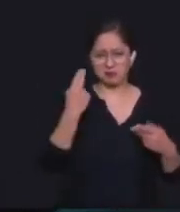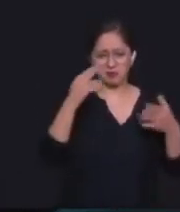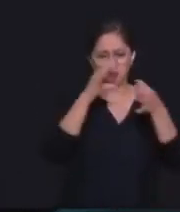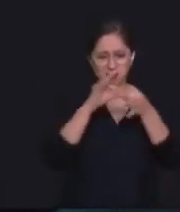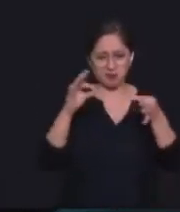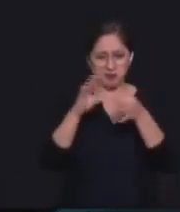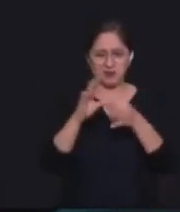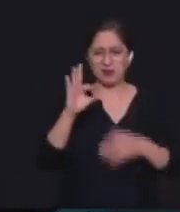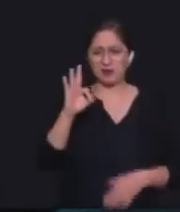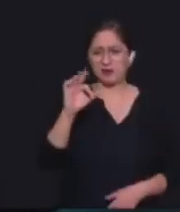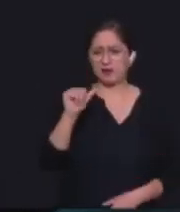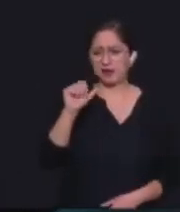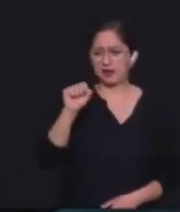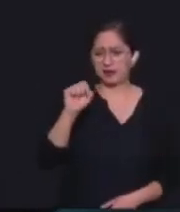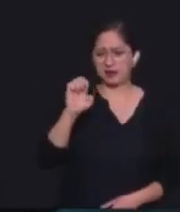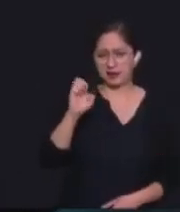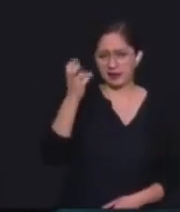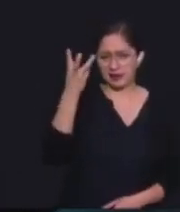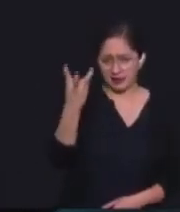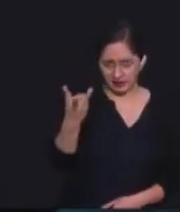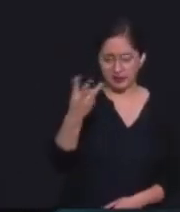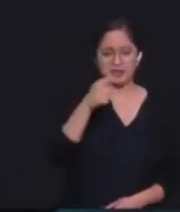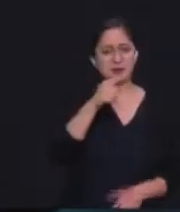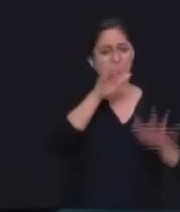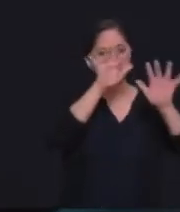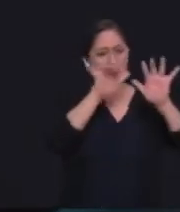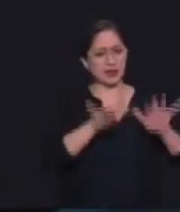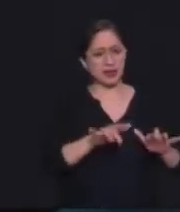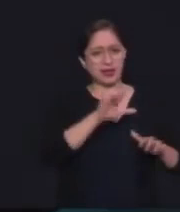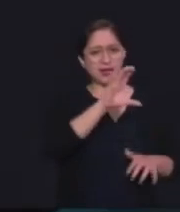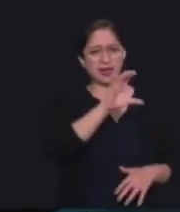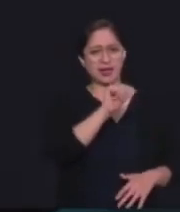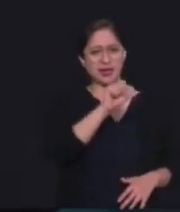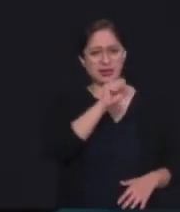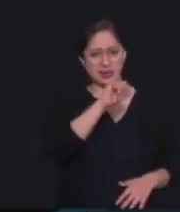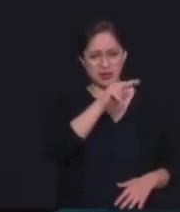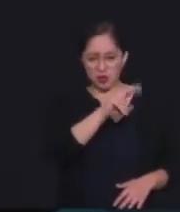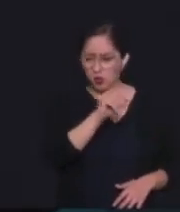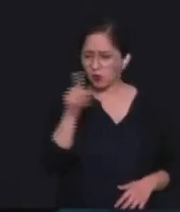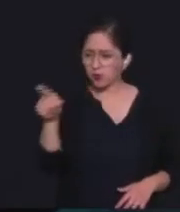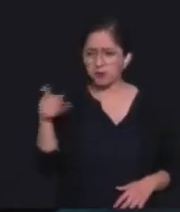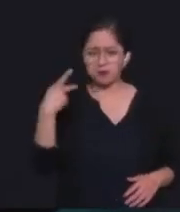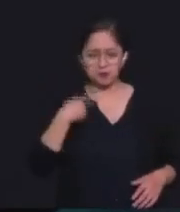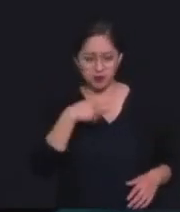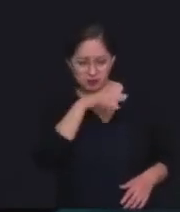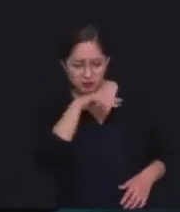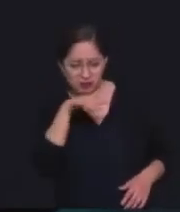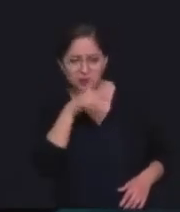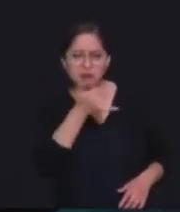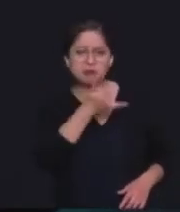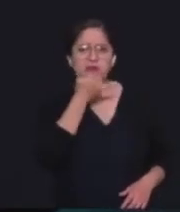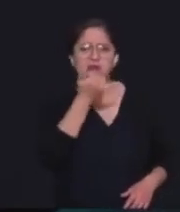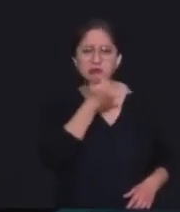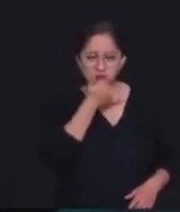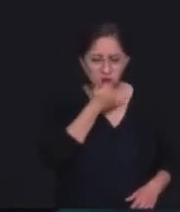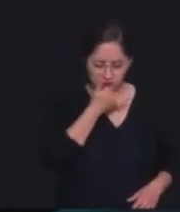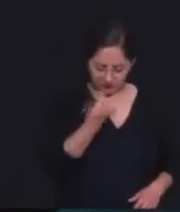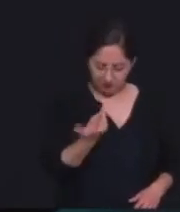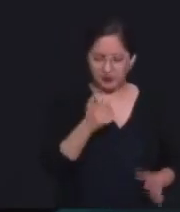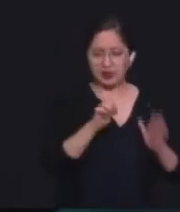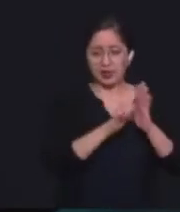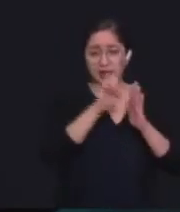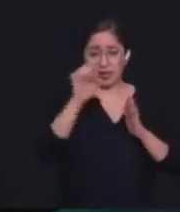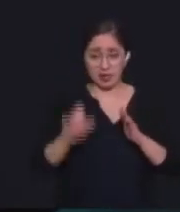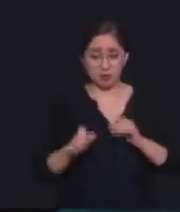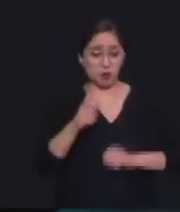clínica. Leyeron mal el reporte de CanSino. El reporte de CanSino lo que dice es que si se da una dosis